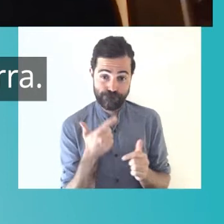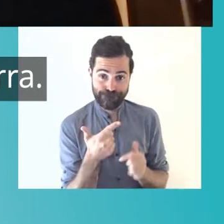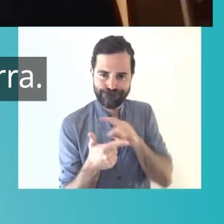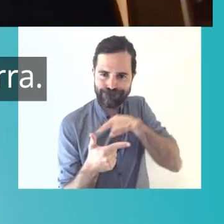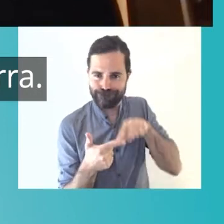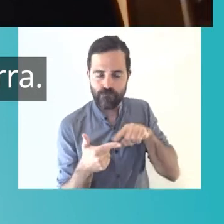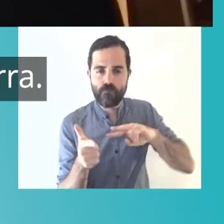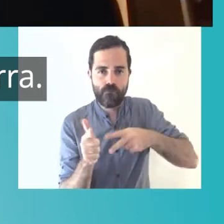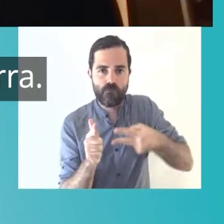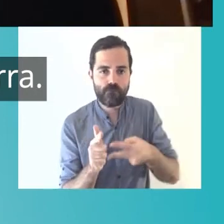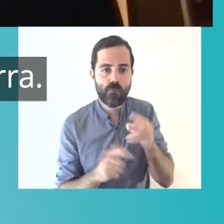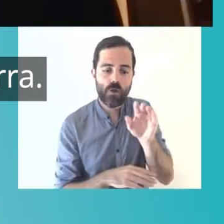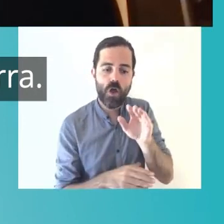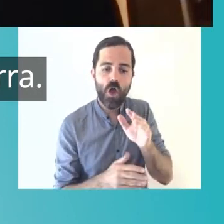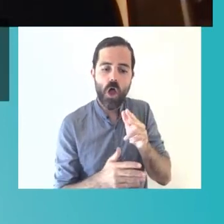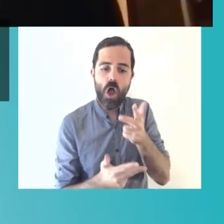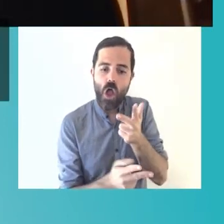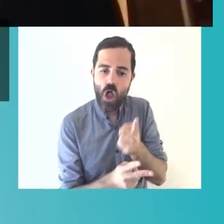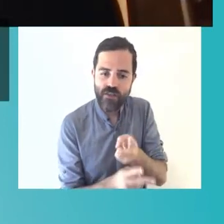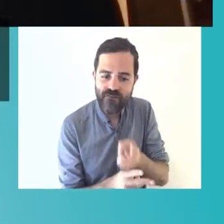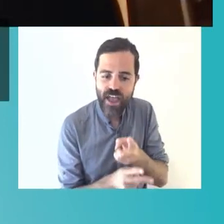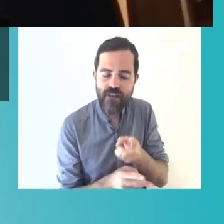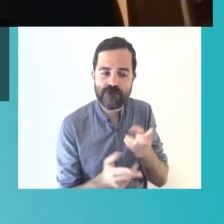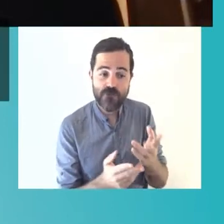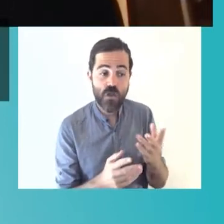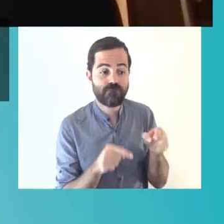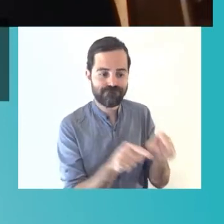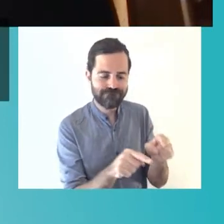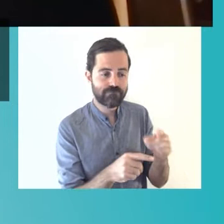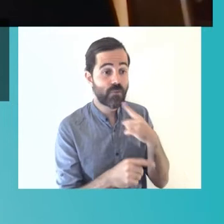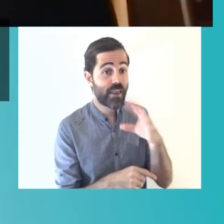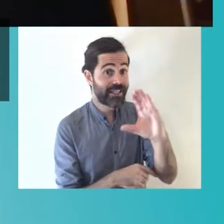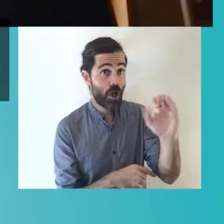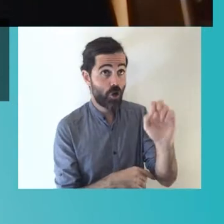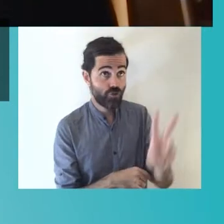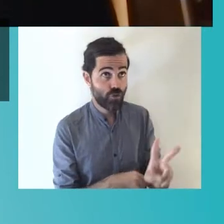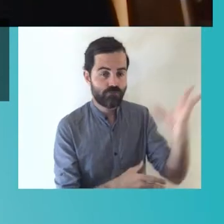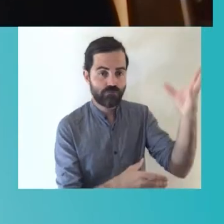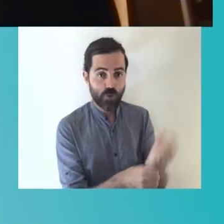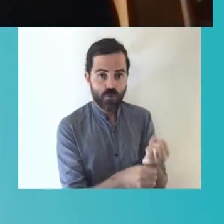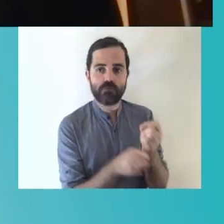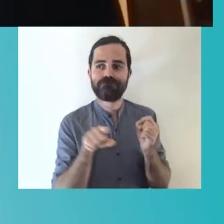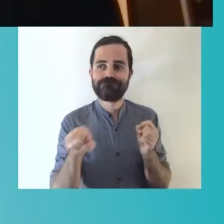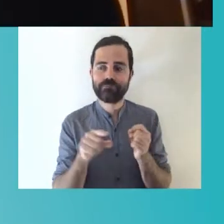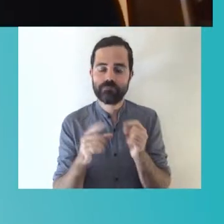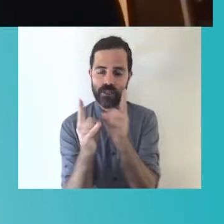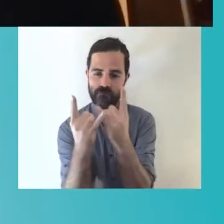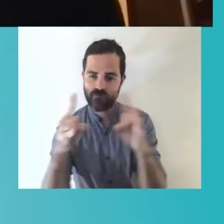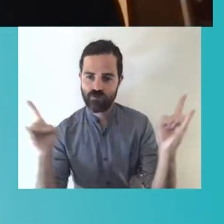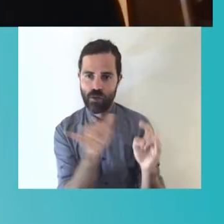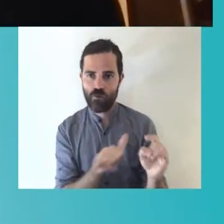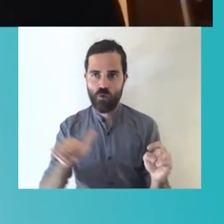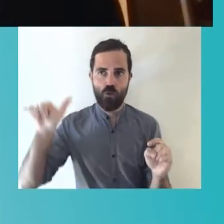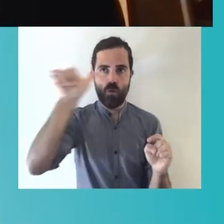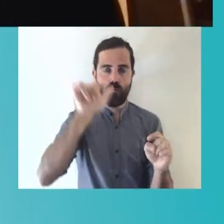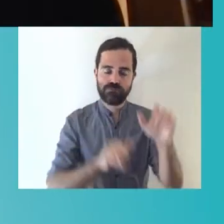conservación con créditos de carbono certificados por Berra y proyectos de forestación en Europa certificados por los gobiernos locales. Esta es nuestra primera